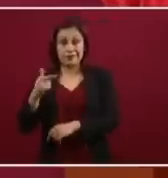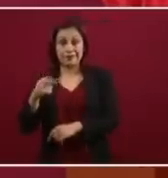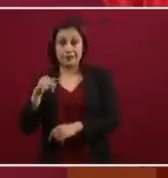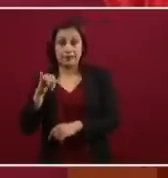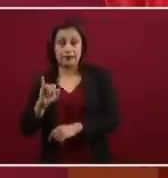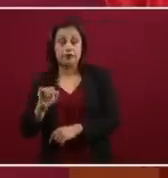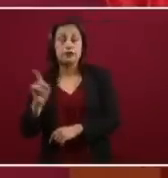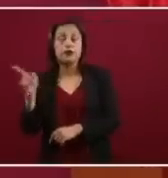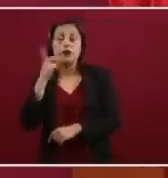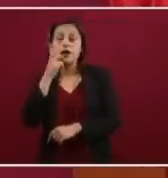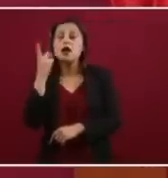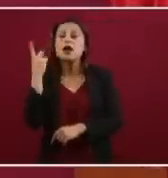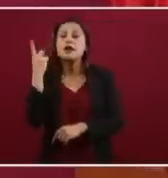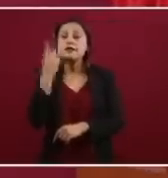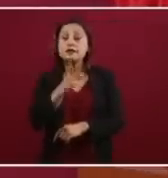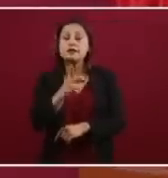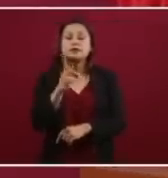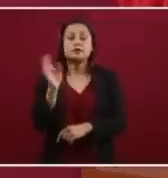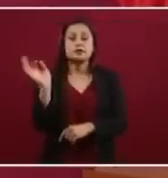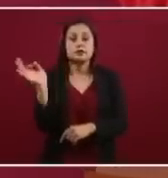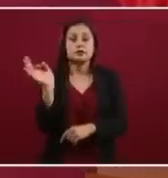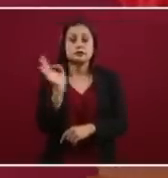podría significar la reducción